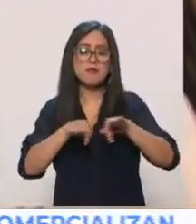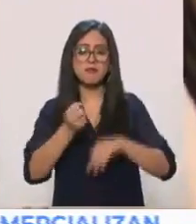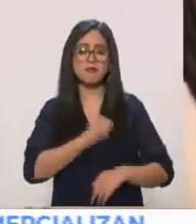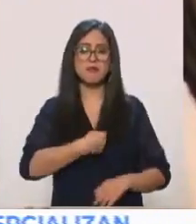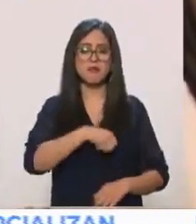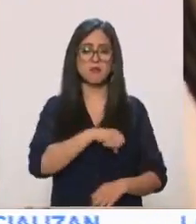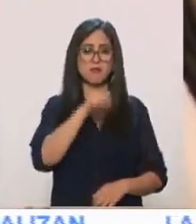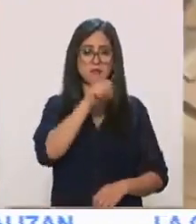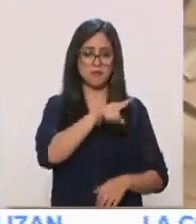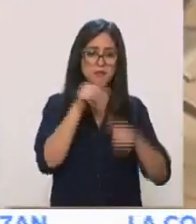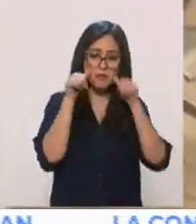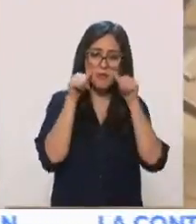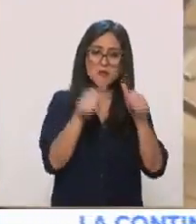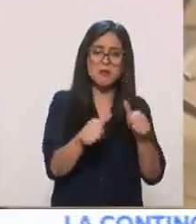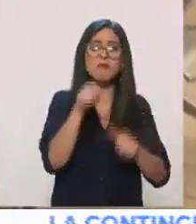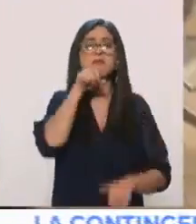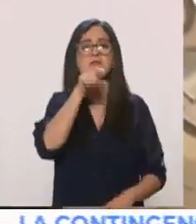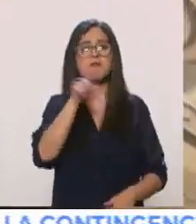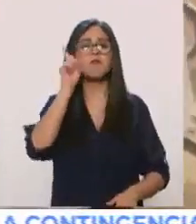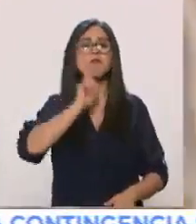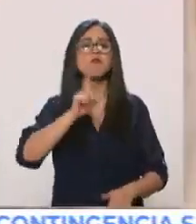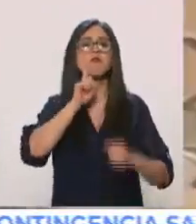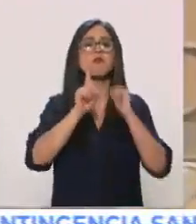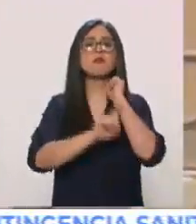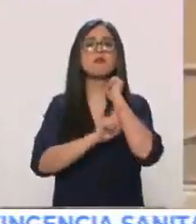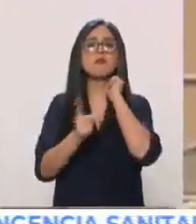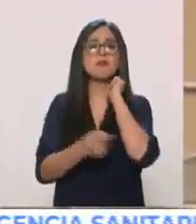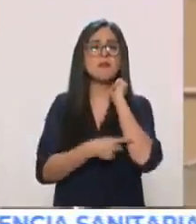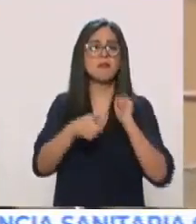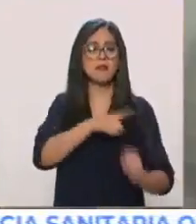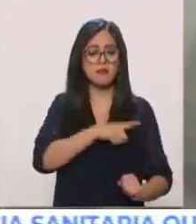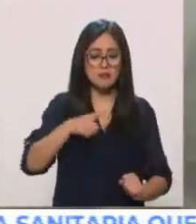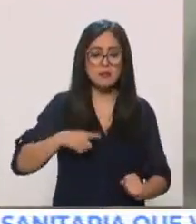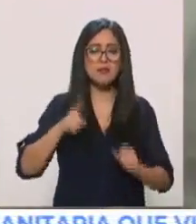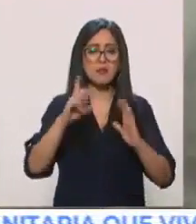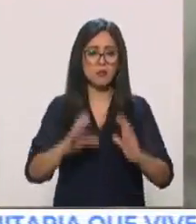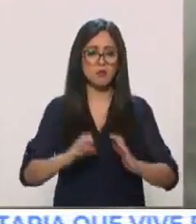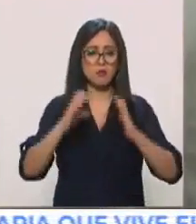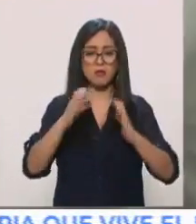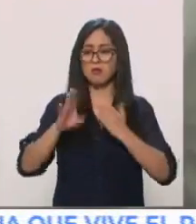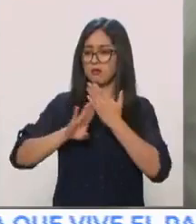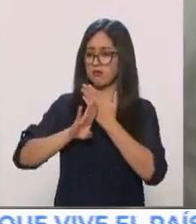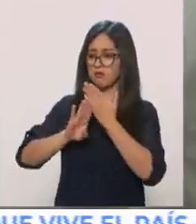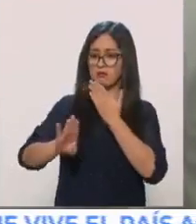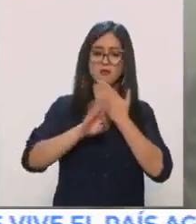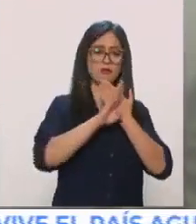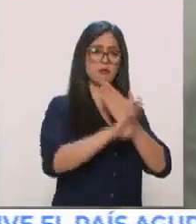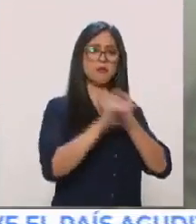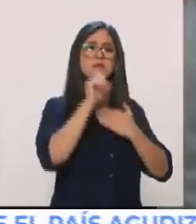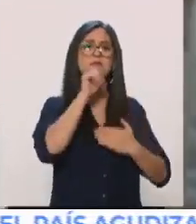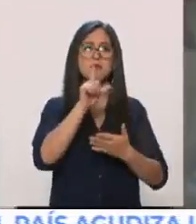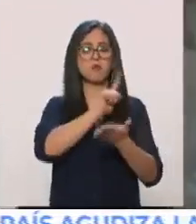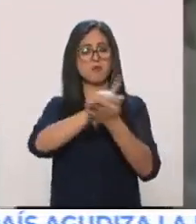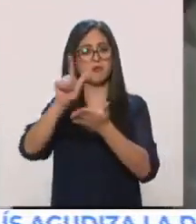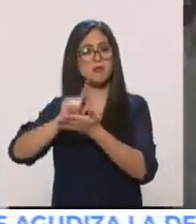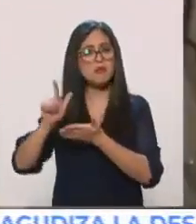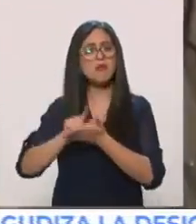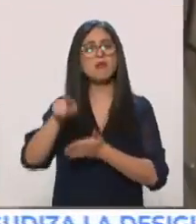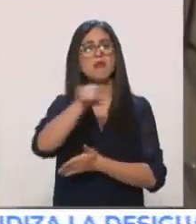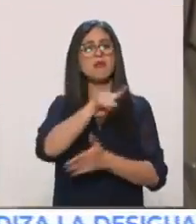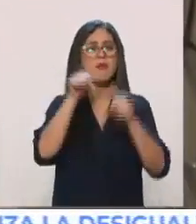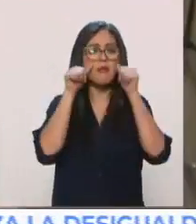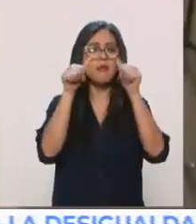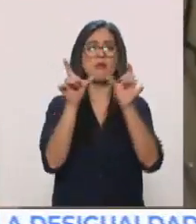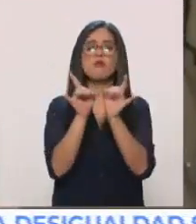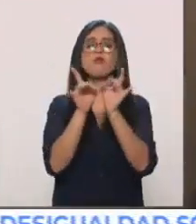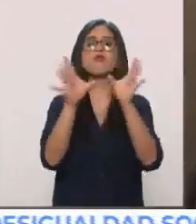la población, pero también para las mujeres embarazadas, quienes deben mantener medidas de sana distancia e higiene y estar atentas a los signos